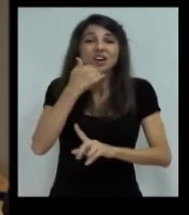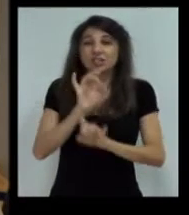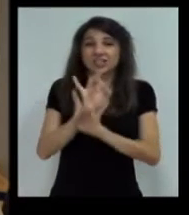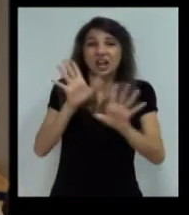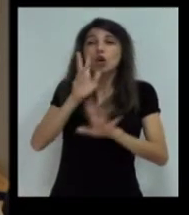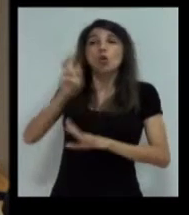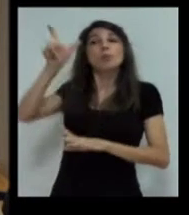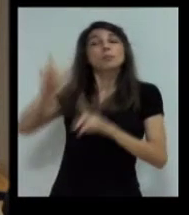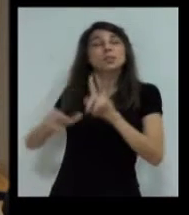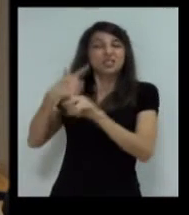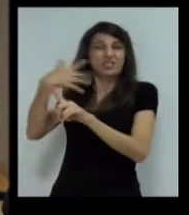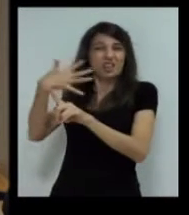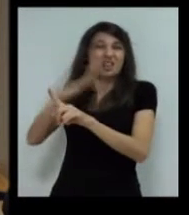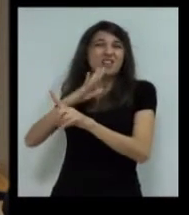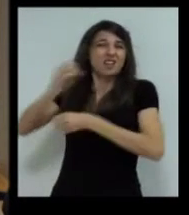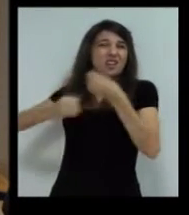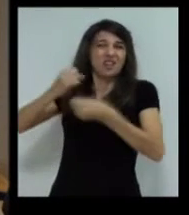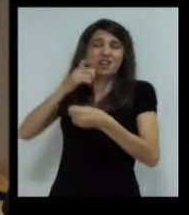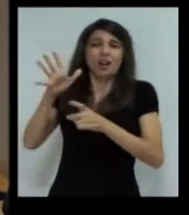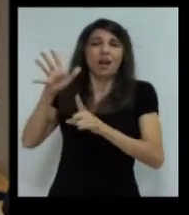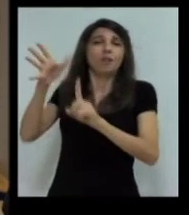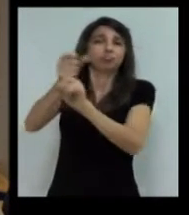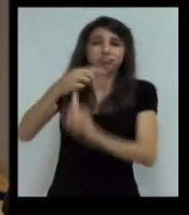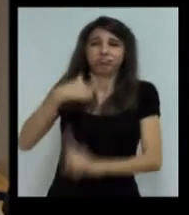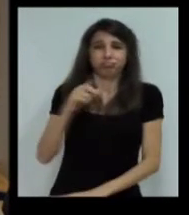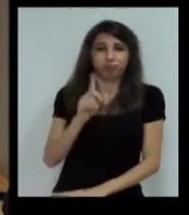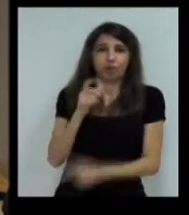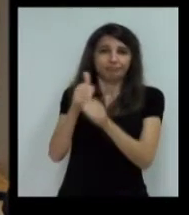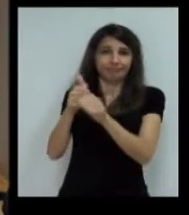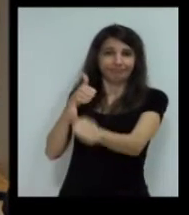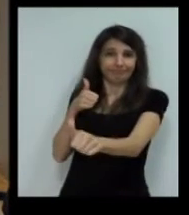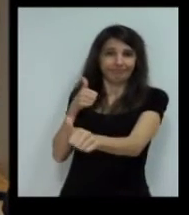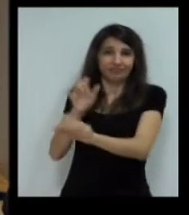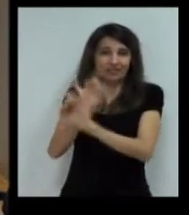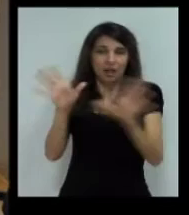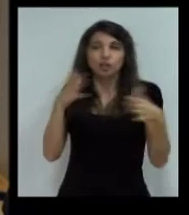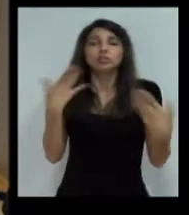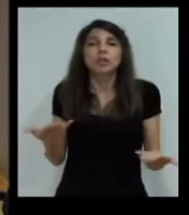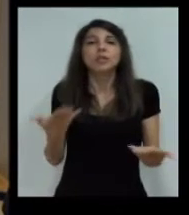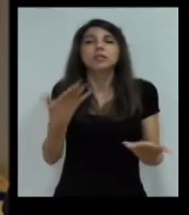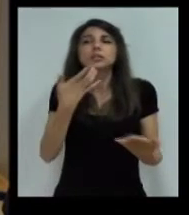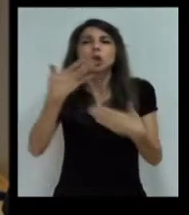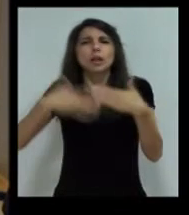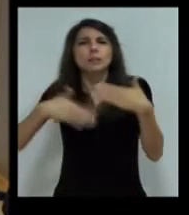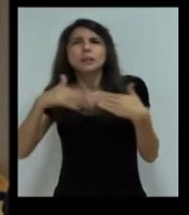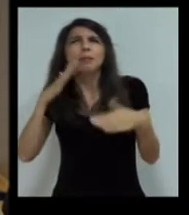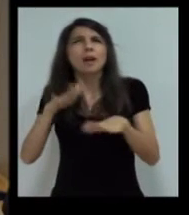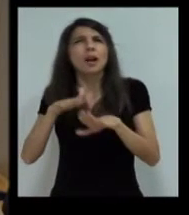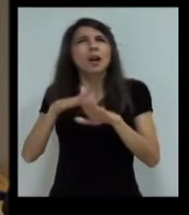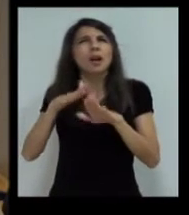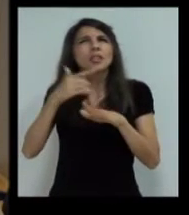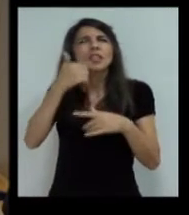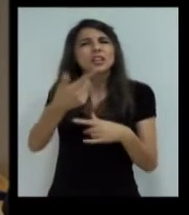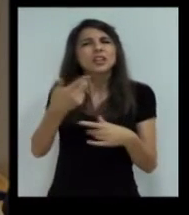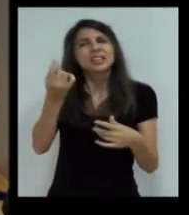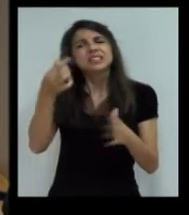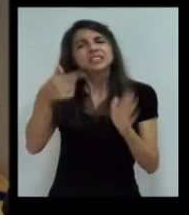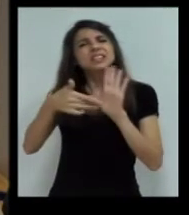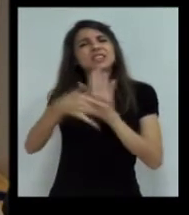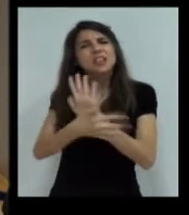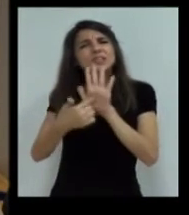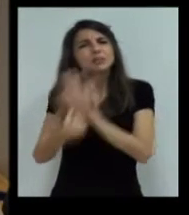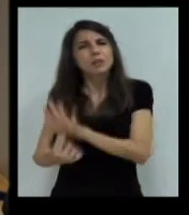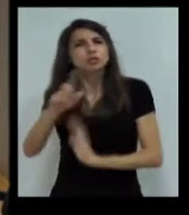llegarían y nosotros no. Y otros no. Entonces, claro, esta es la cuestión. ¿Dónde ponemos el límite para considerarlo una discriminación? Entonces, todos potencialmente somos personas